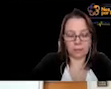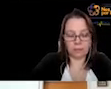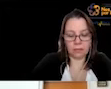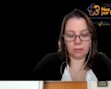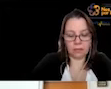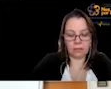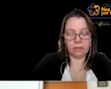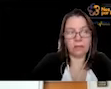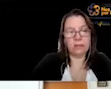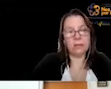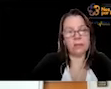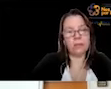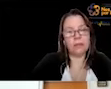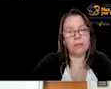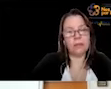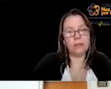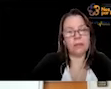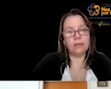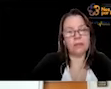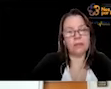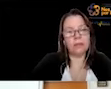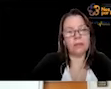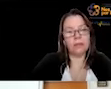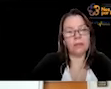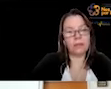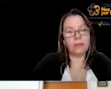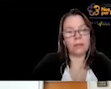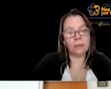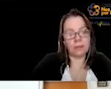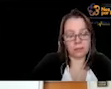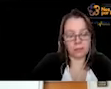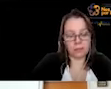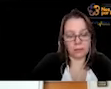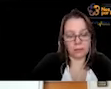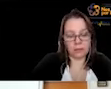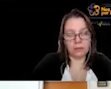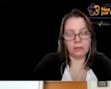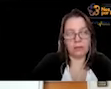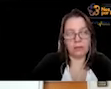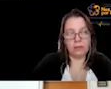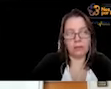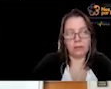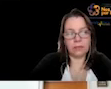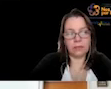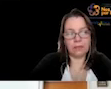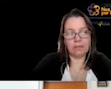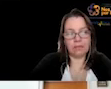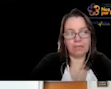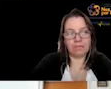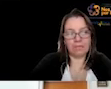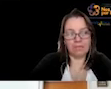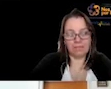alimentación adecuada. ¿Qué sucede con las enfermedades reumáticas más típicas? Tenemos la osteoporosis, artritis